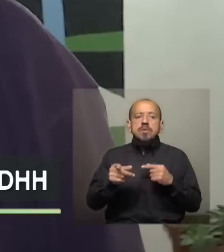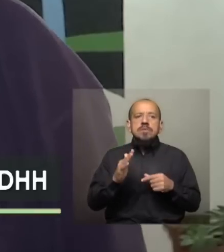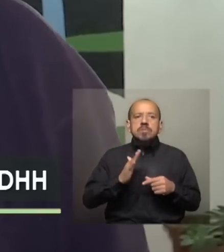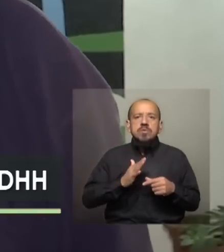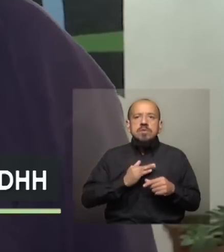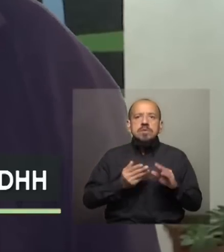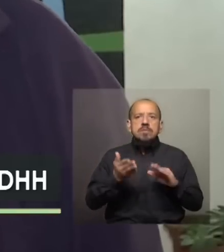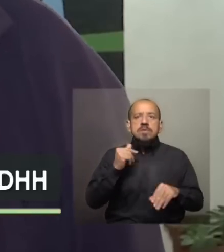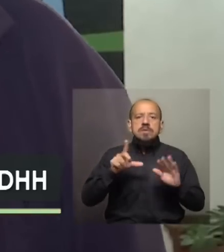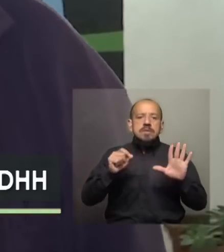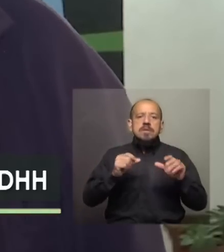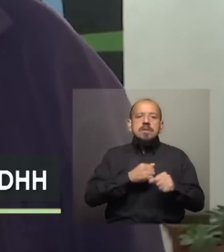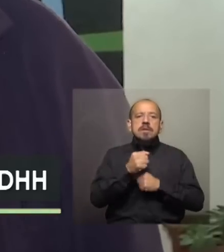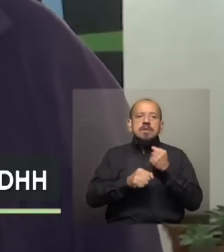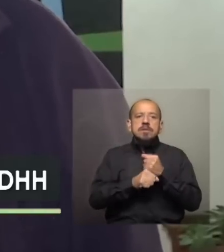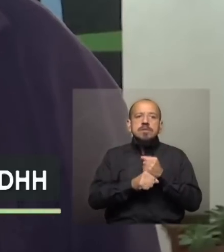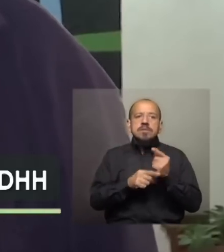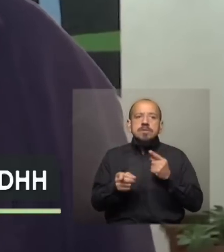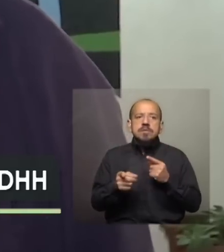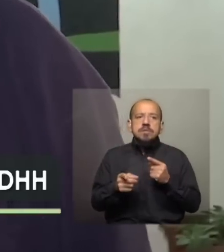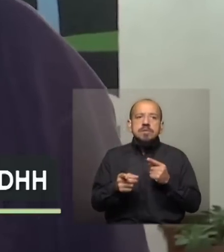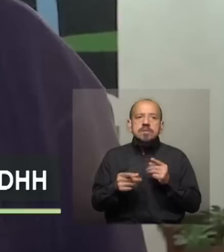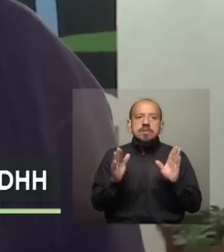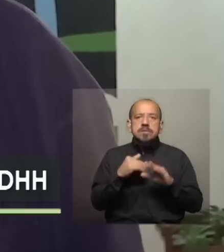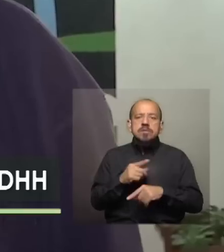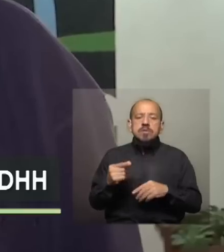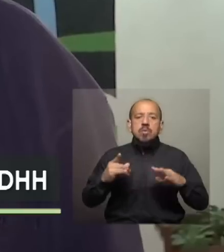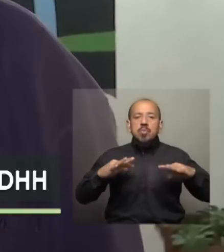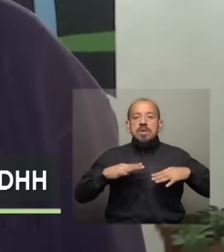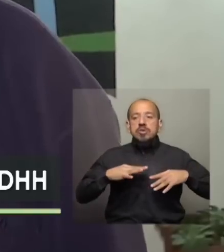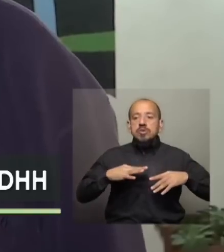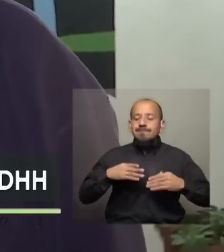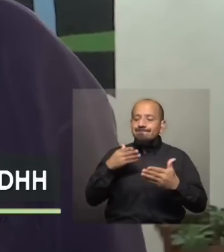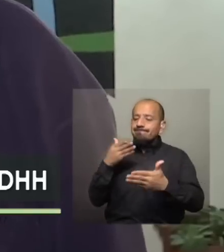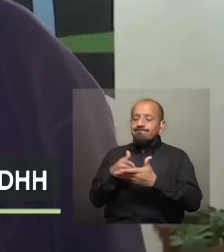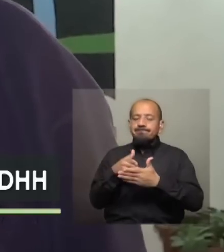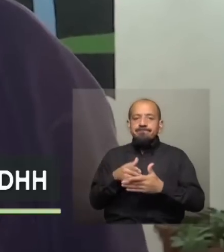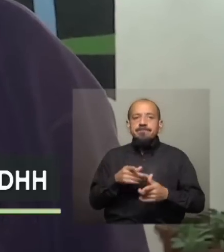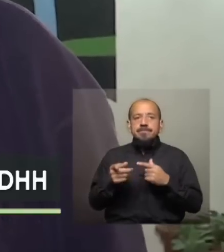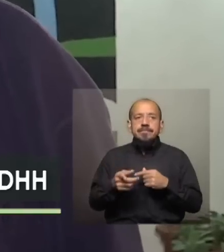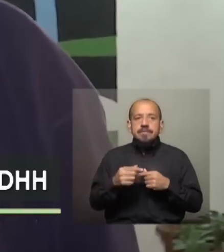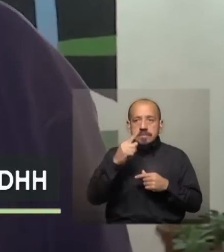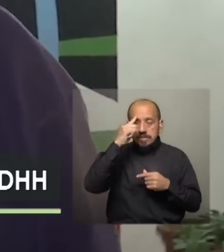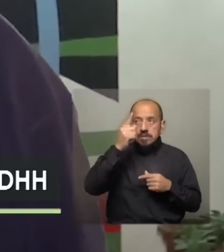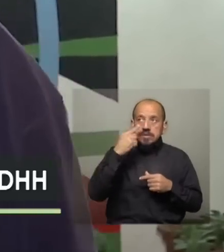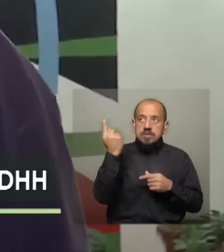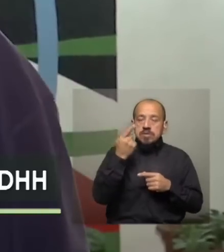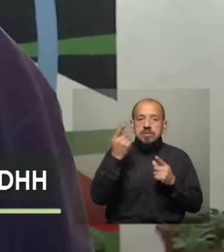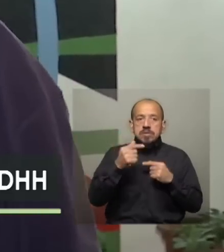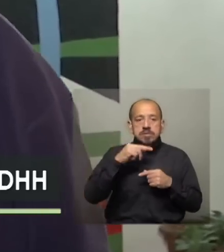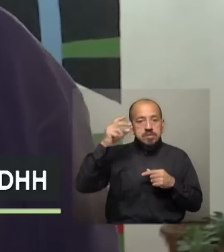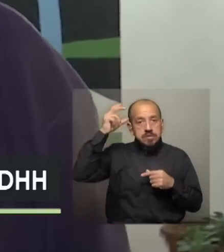de 70 años y se les impide cobrar su jubilaciones y por las presiones Internacionales El doctor